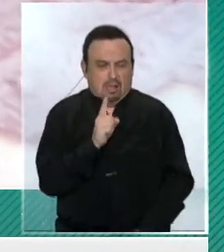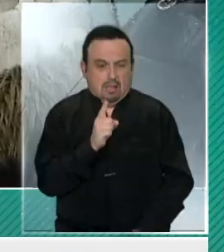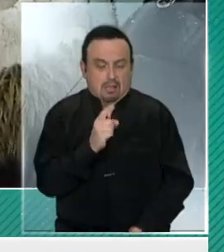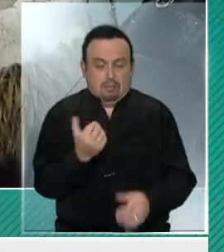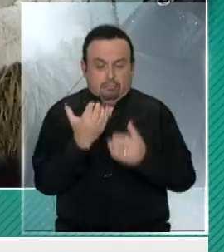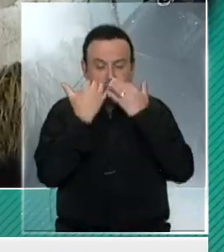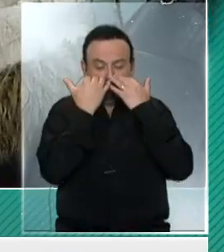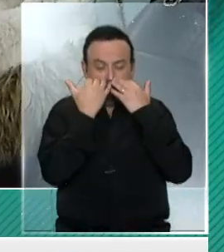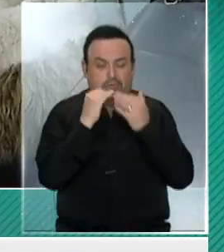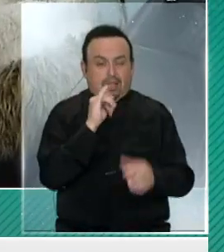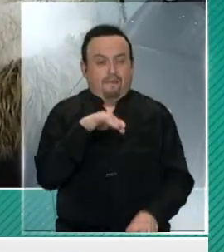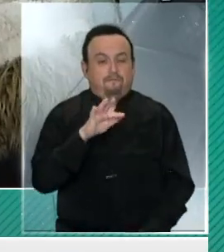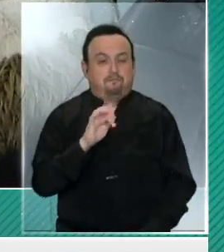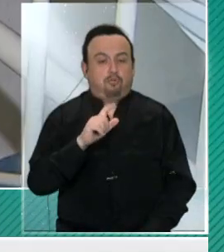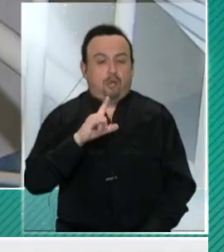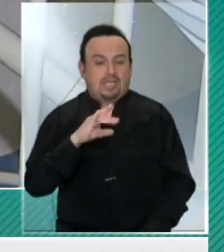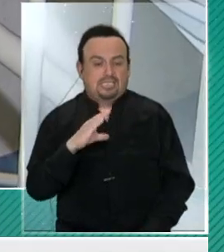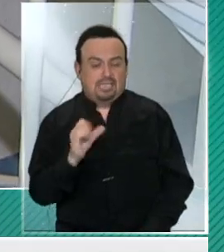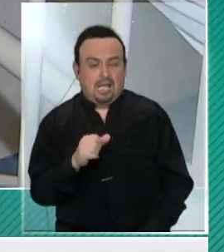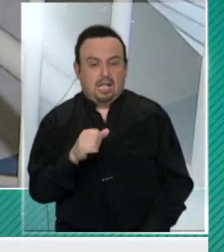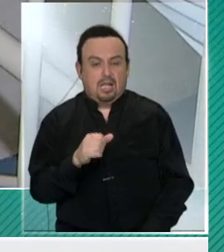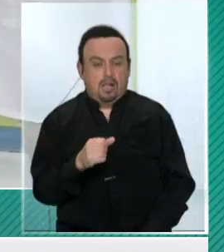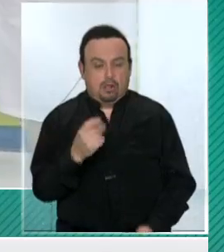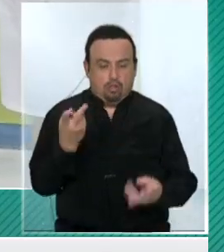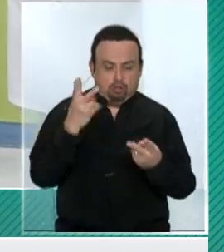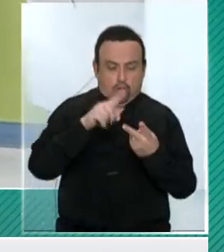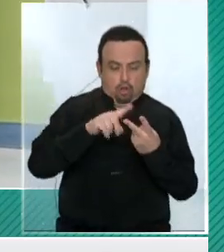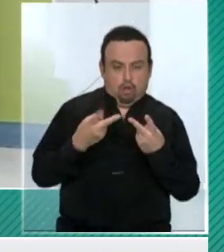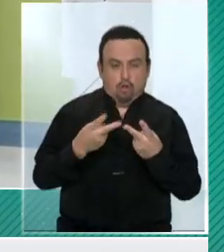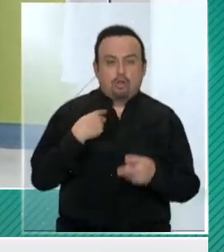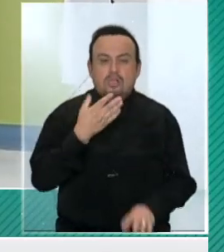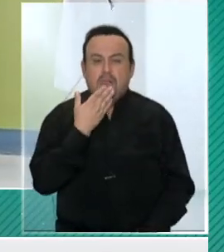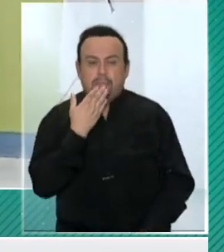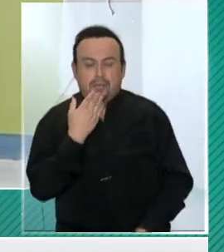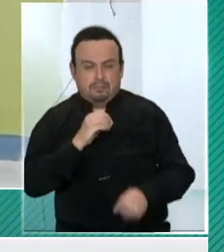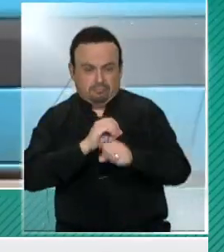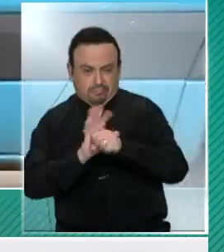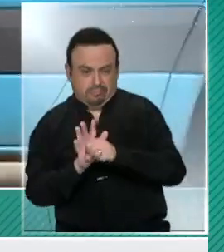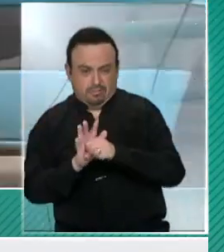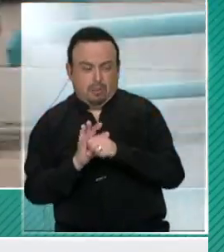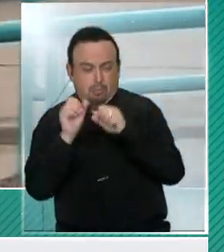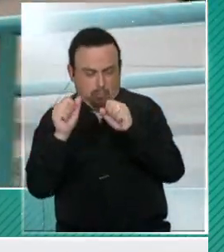y paralelamente un coronavirus? ¿Eso puede agravar el panorama clínico